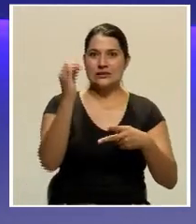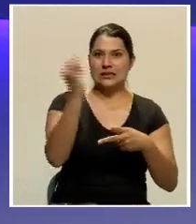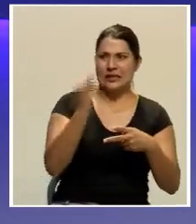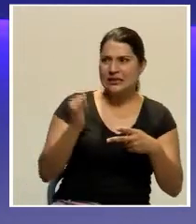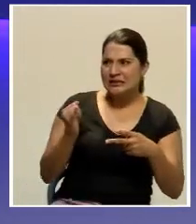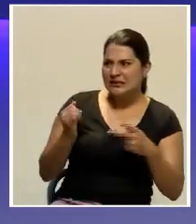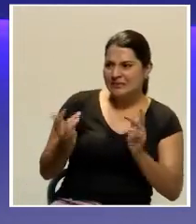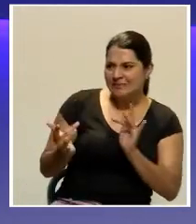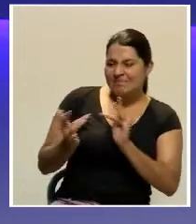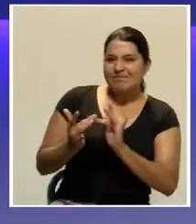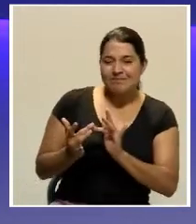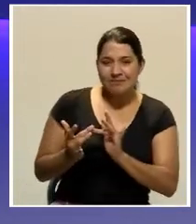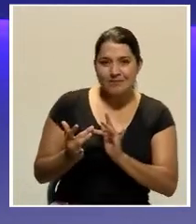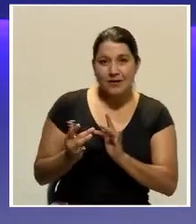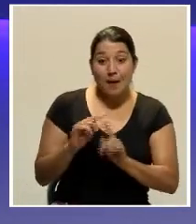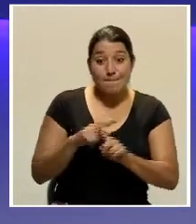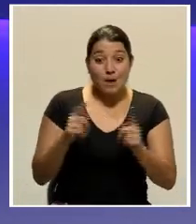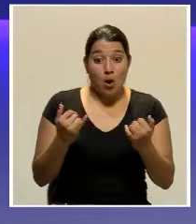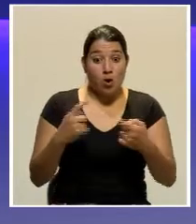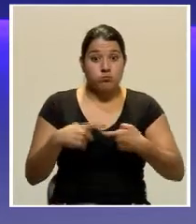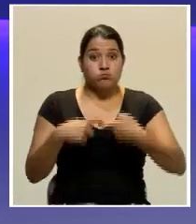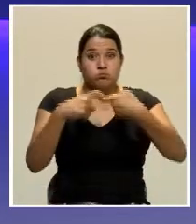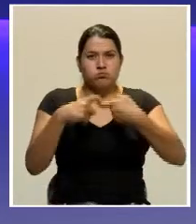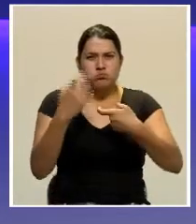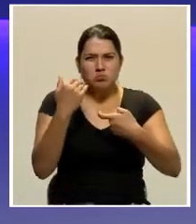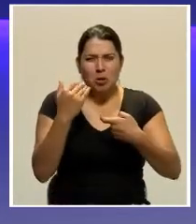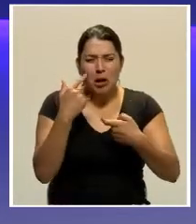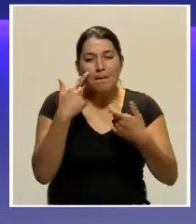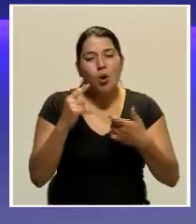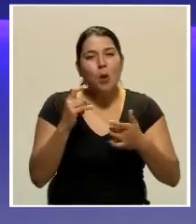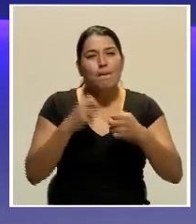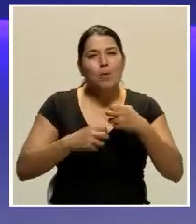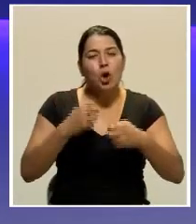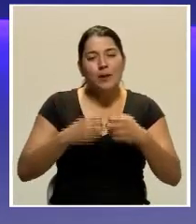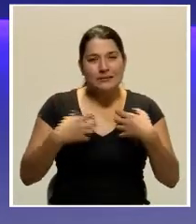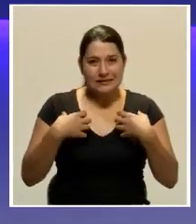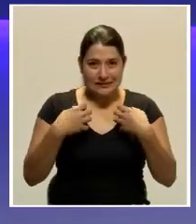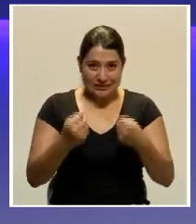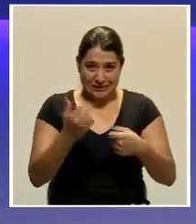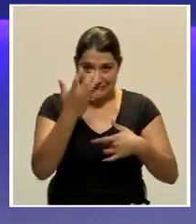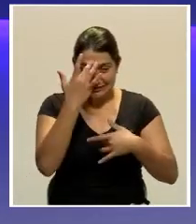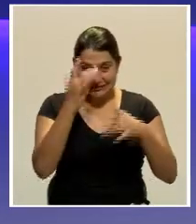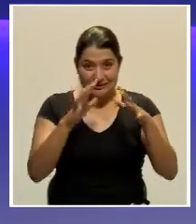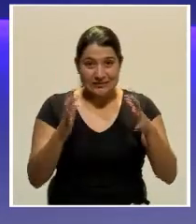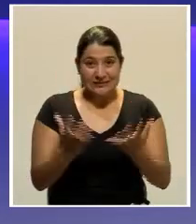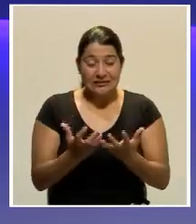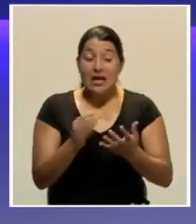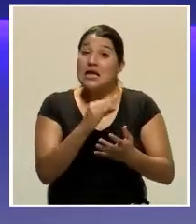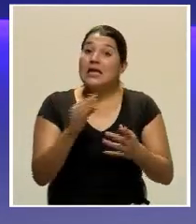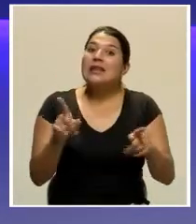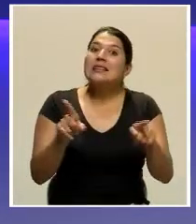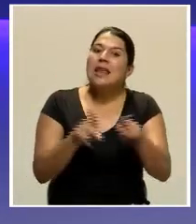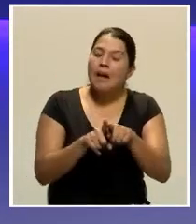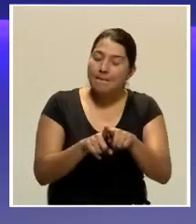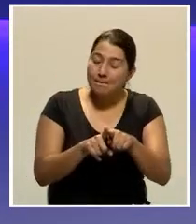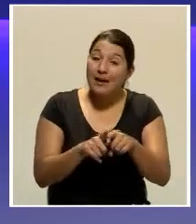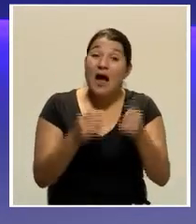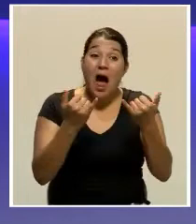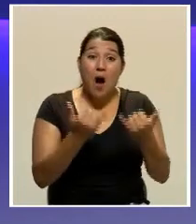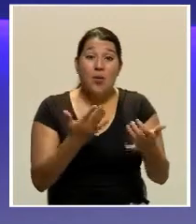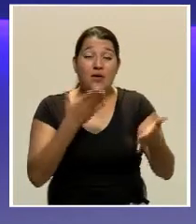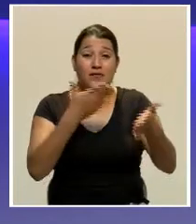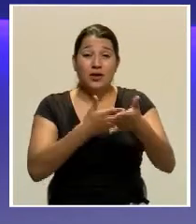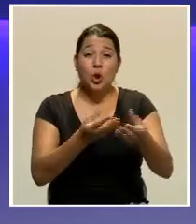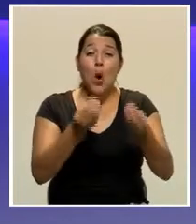hoy está en suspenso por la crisis sanitaria y tiene además en enormes apuros a